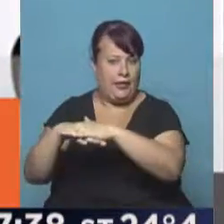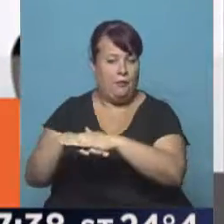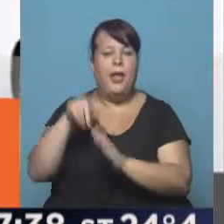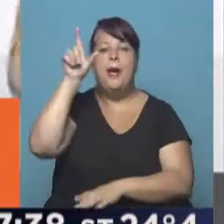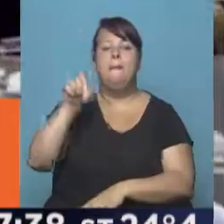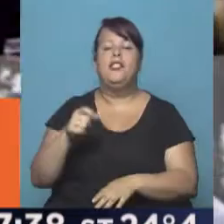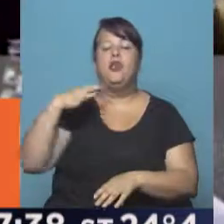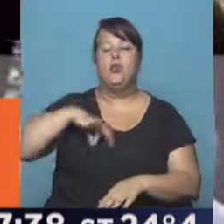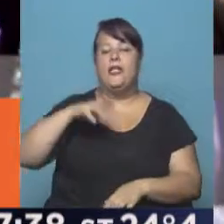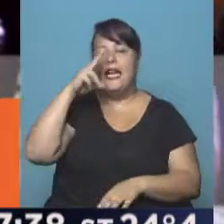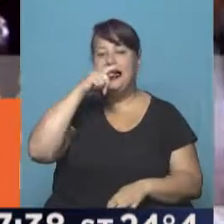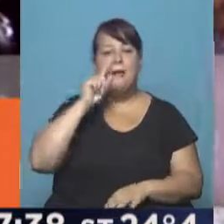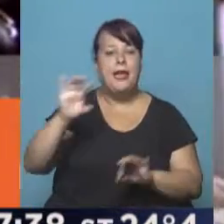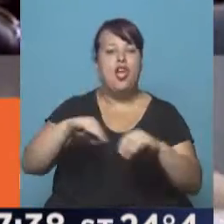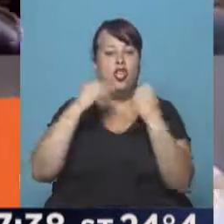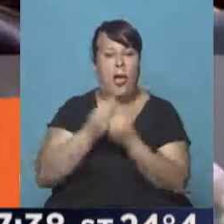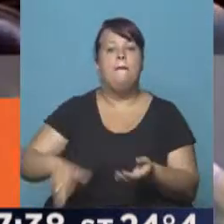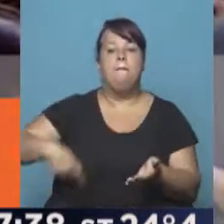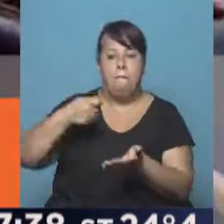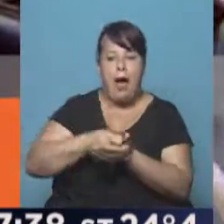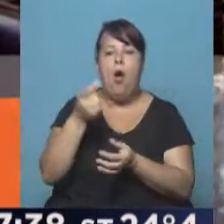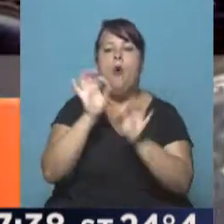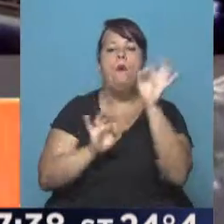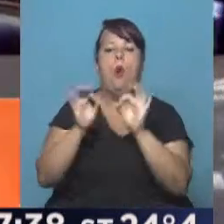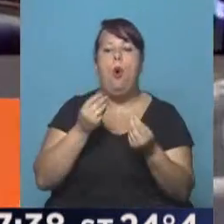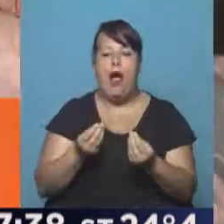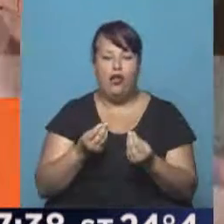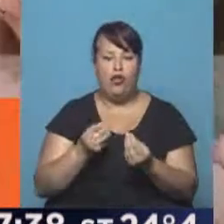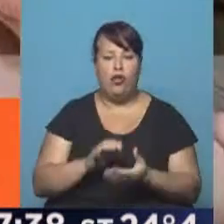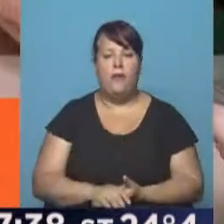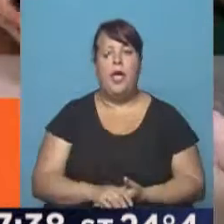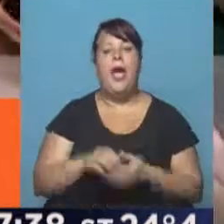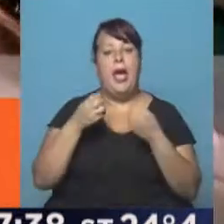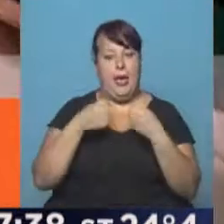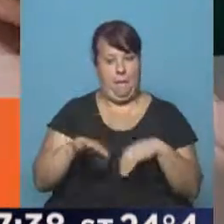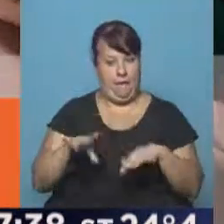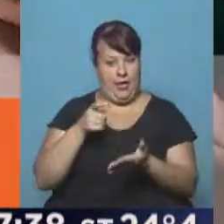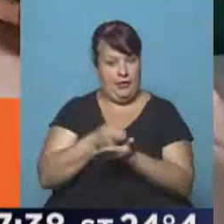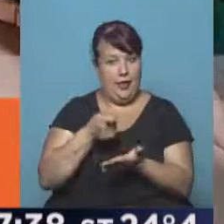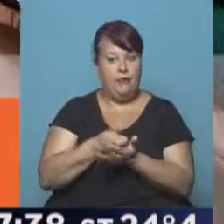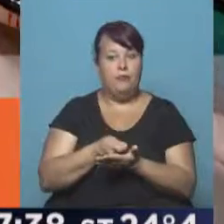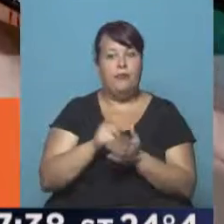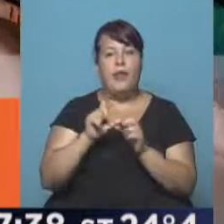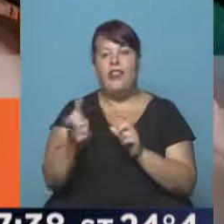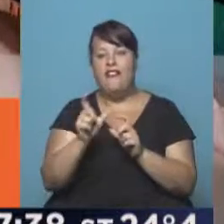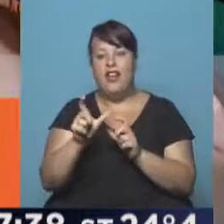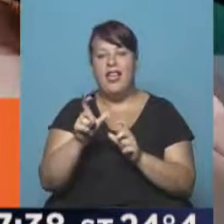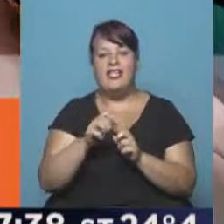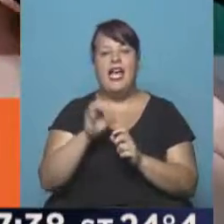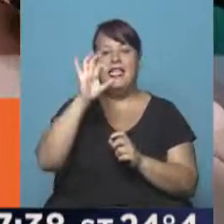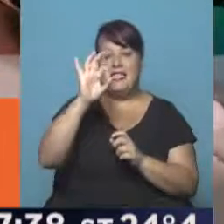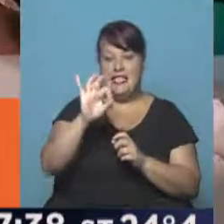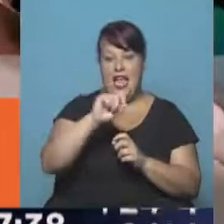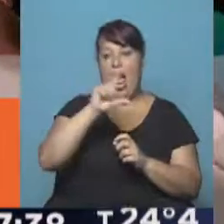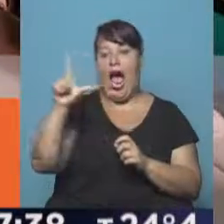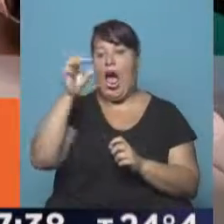llega a un bruto de 37 mil empieza a pagar. ¿Qué porcentaje? Empieza a pagar lo que excede de 0